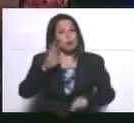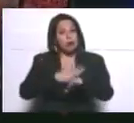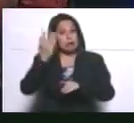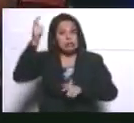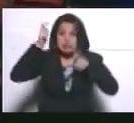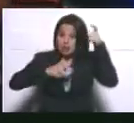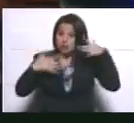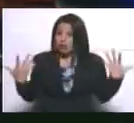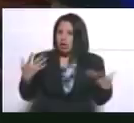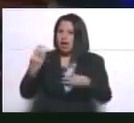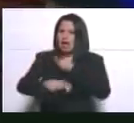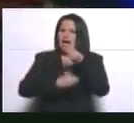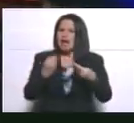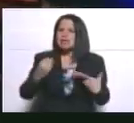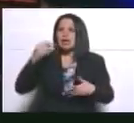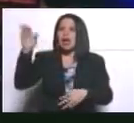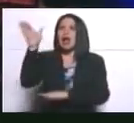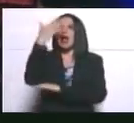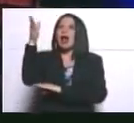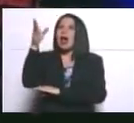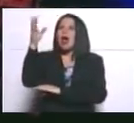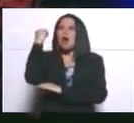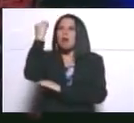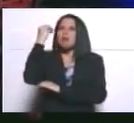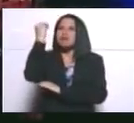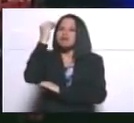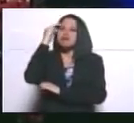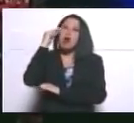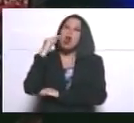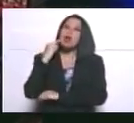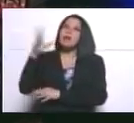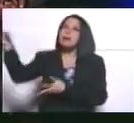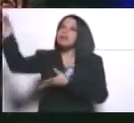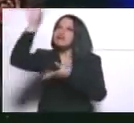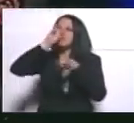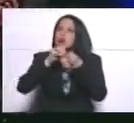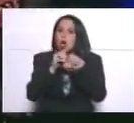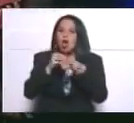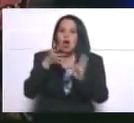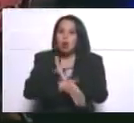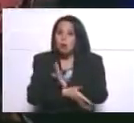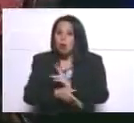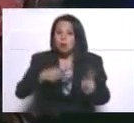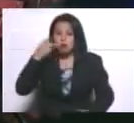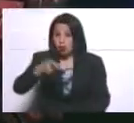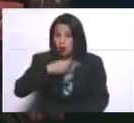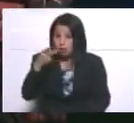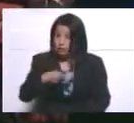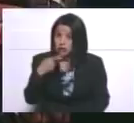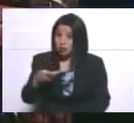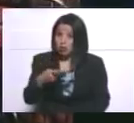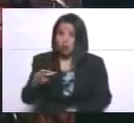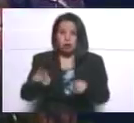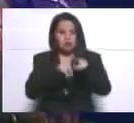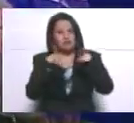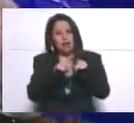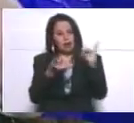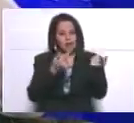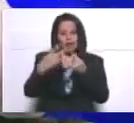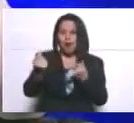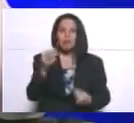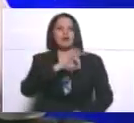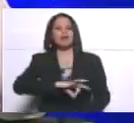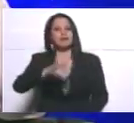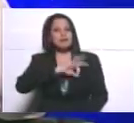retoma las banderas de Bolívar y también la doctrina bolivariana en el ámbito político, en el ámbito económico, en el ámbito social,